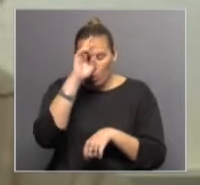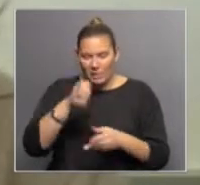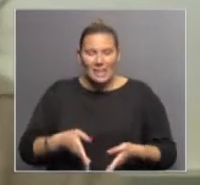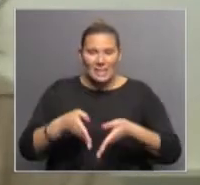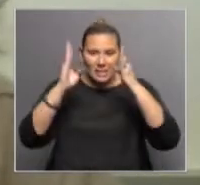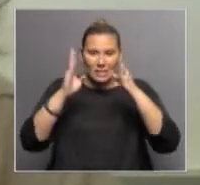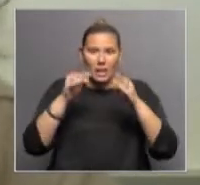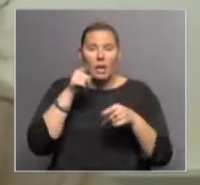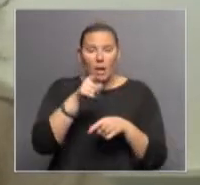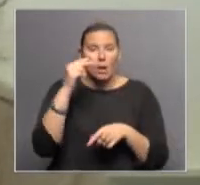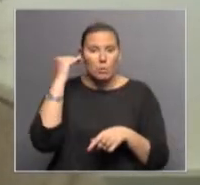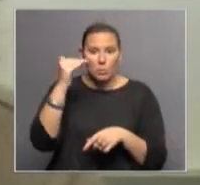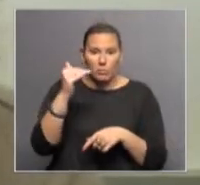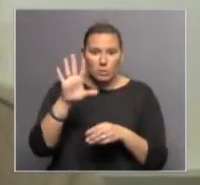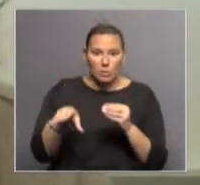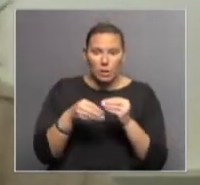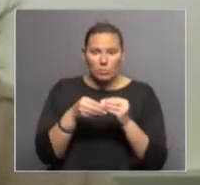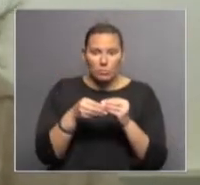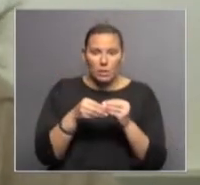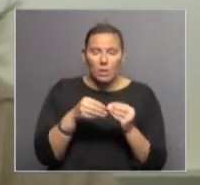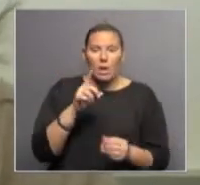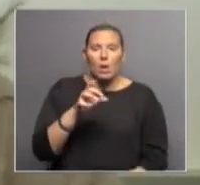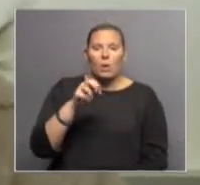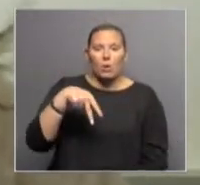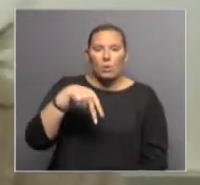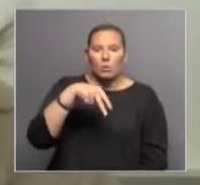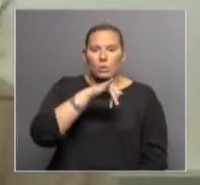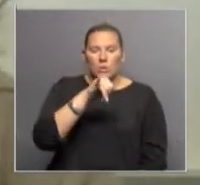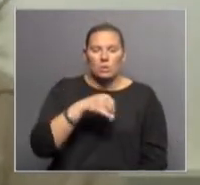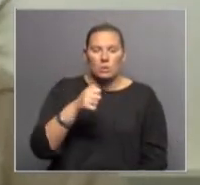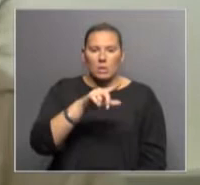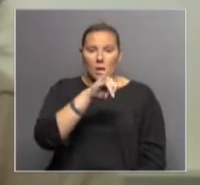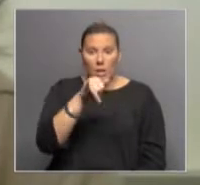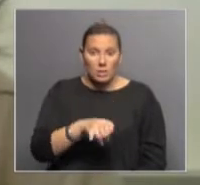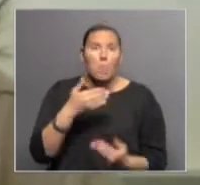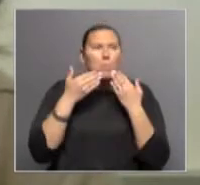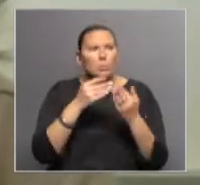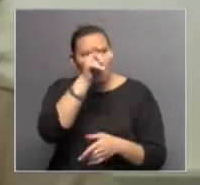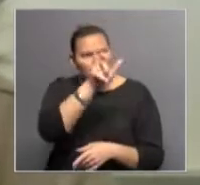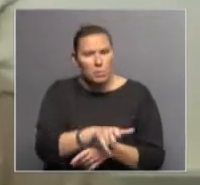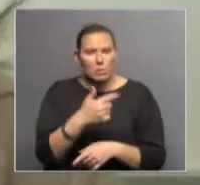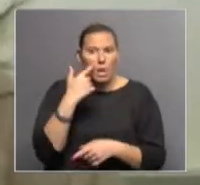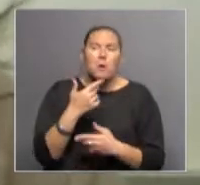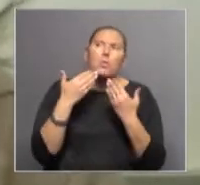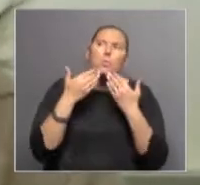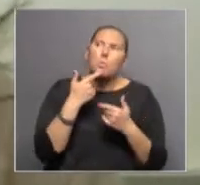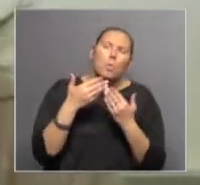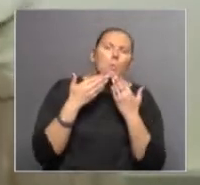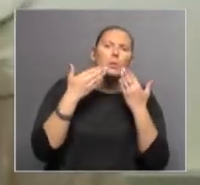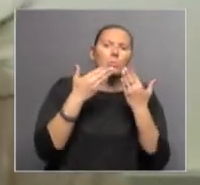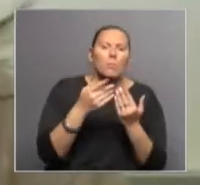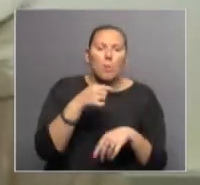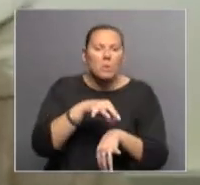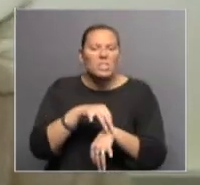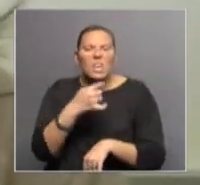y particularmente a su profesora agregada Sofía González, a la doctora Sofía González, que bueno, que le acercamos esta pregunta, ¿no? ¿Qué dice la